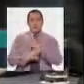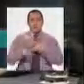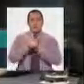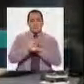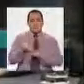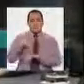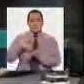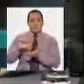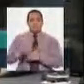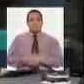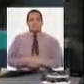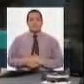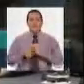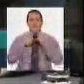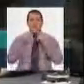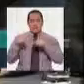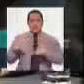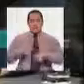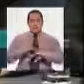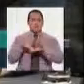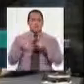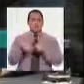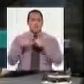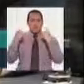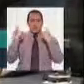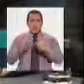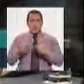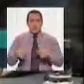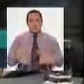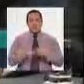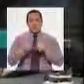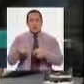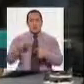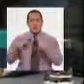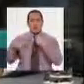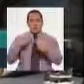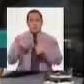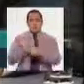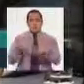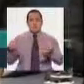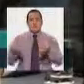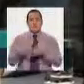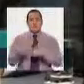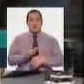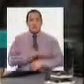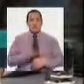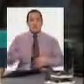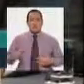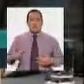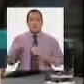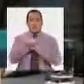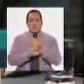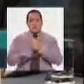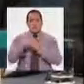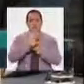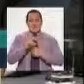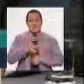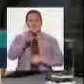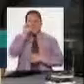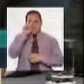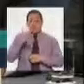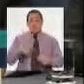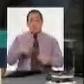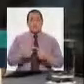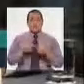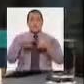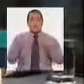del Estado, está en toda la atribución de coordinar con cualquier entidad del Estado la defensa del Perú